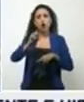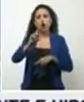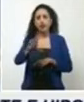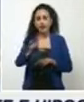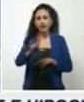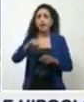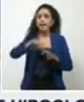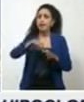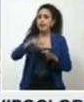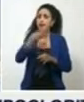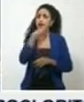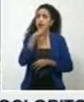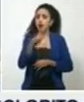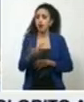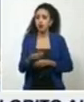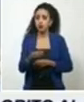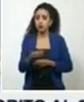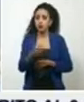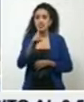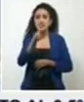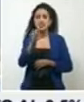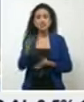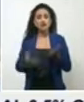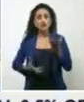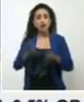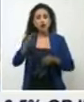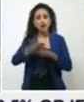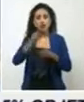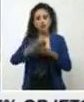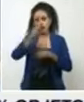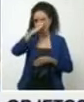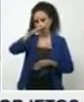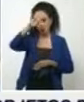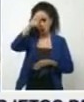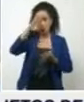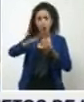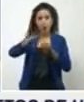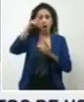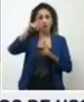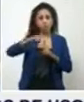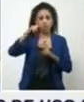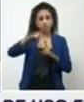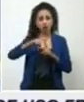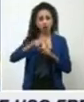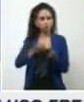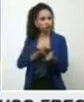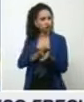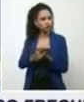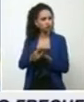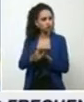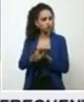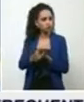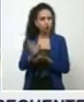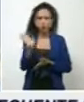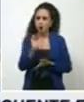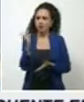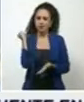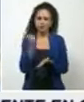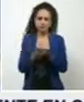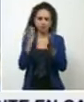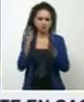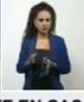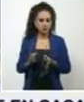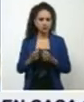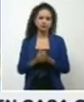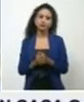Juventud, Cienfuegos, Santiago de Cuba y Guantánamo, pues se mantienen sin confirmar casos